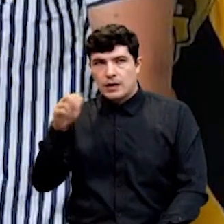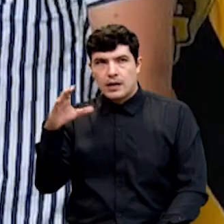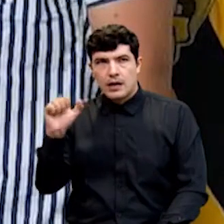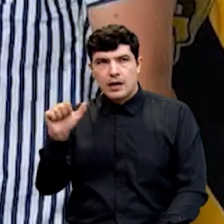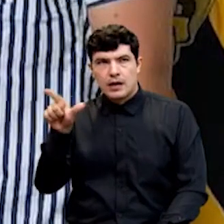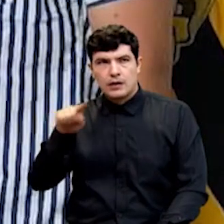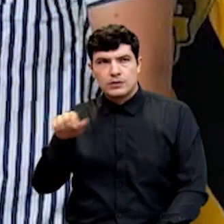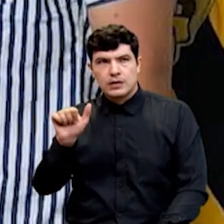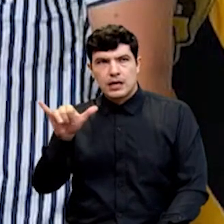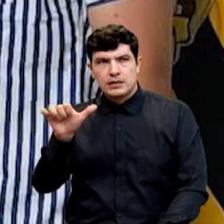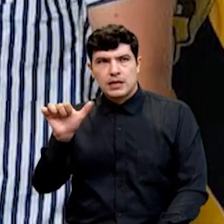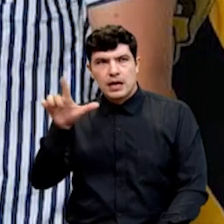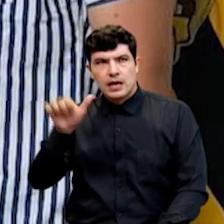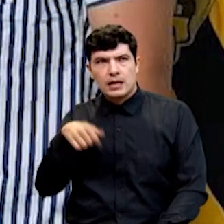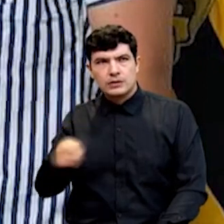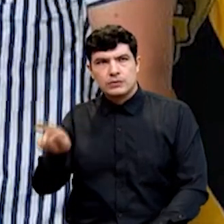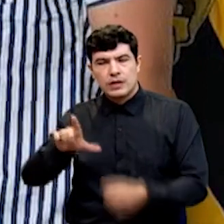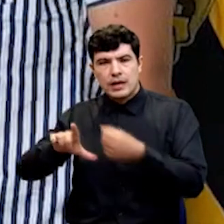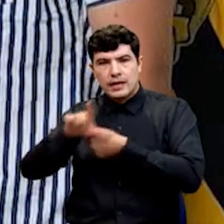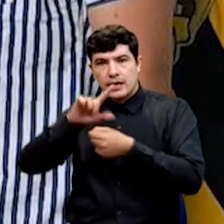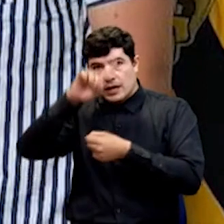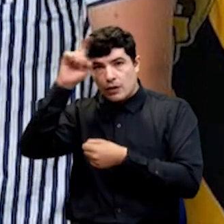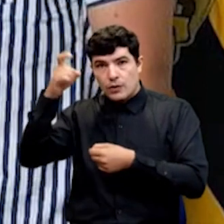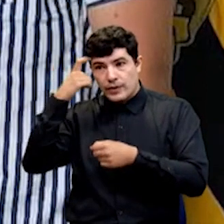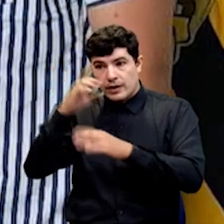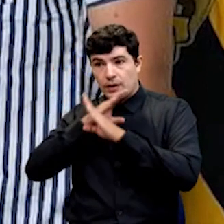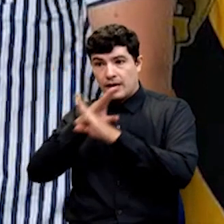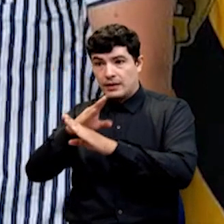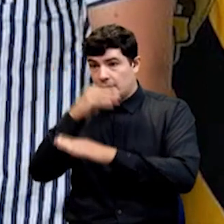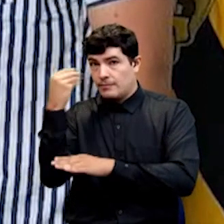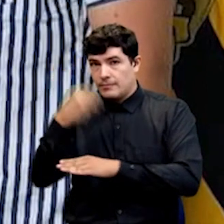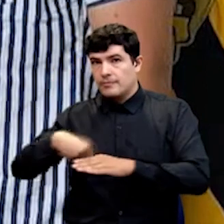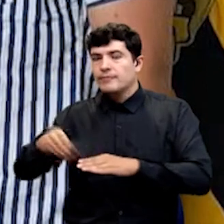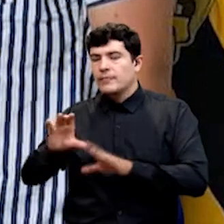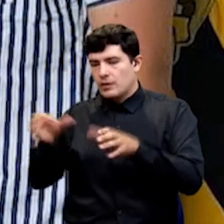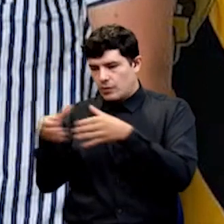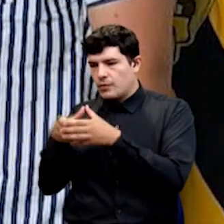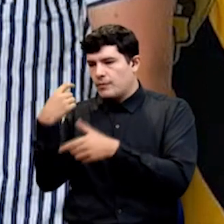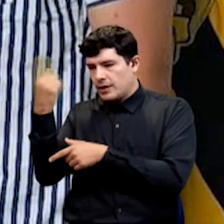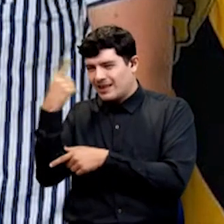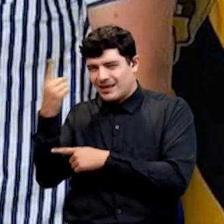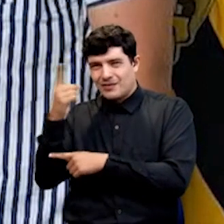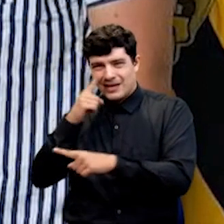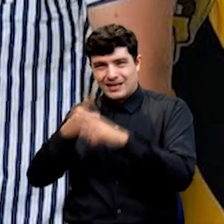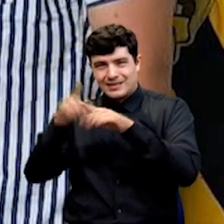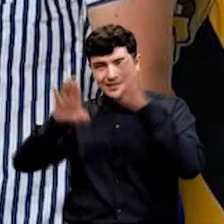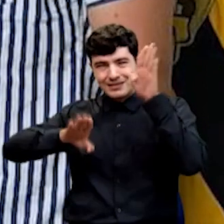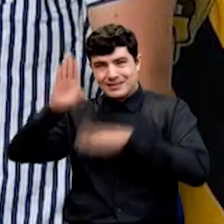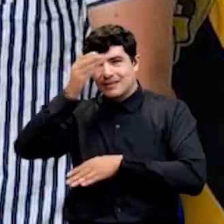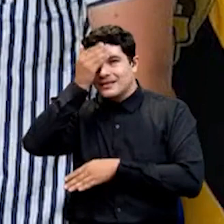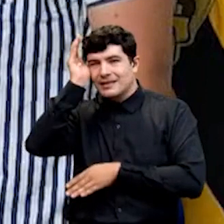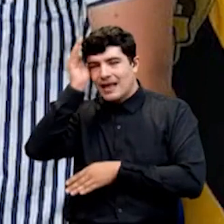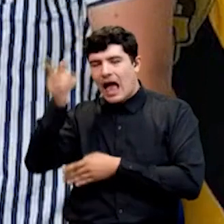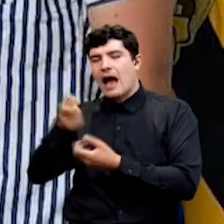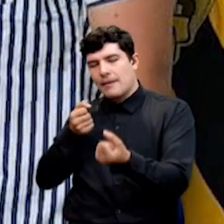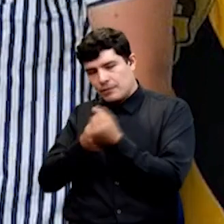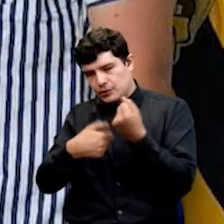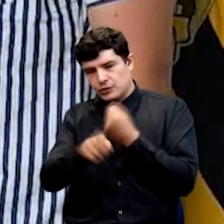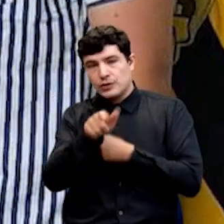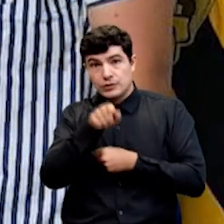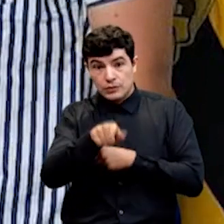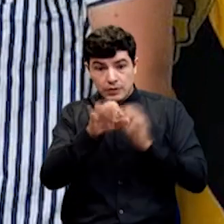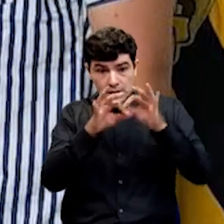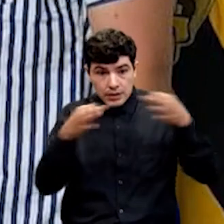fue avalado por la Liga de Gobernantes Anticorrupción, partido del excandidato presidencial Rodolfo Hernández. Su